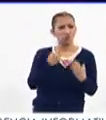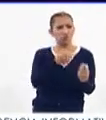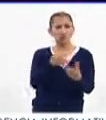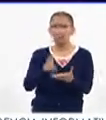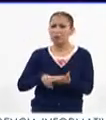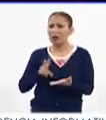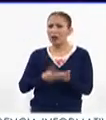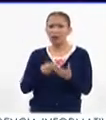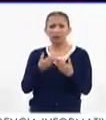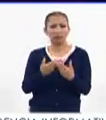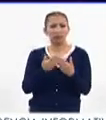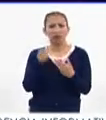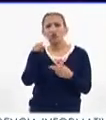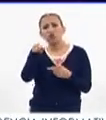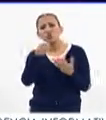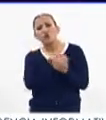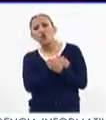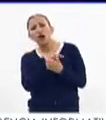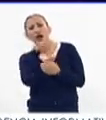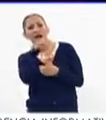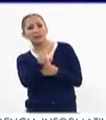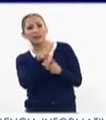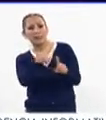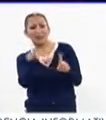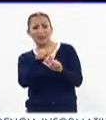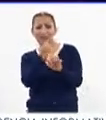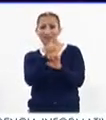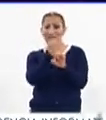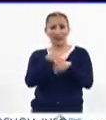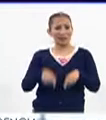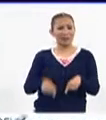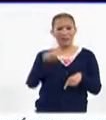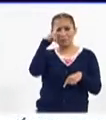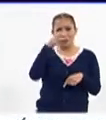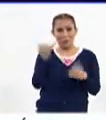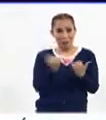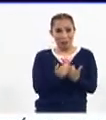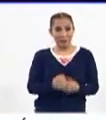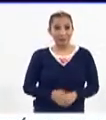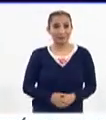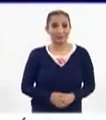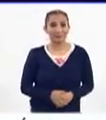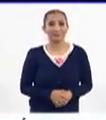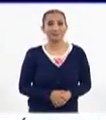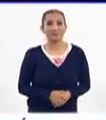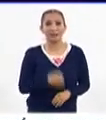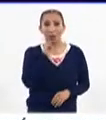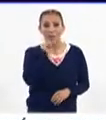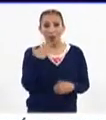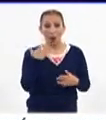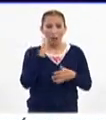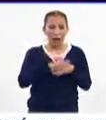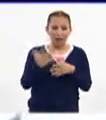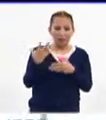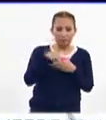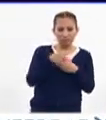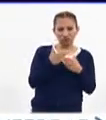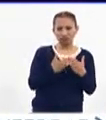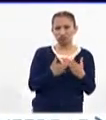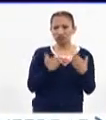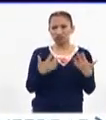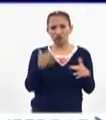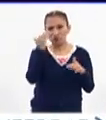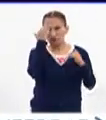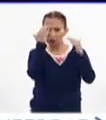enriquecedor conocer cómo se llevaba a cabo la educación en distintos estados, aquí mismo en México. Claro, además de robustecer, pues obviamente